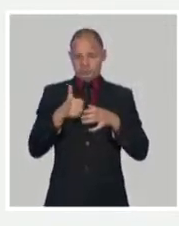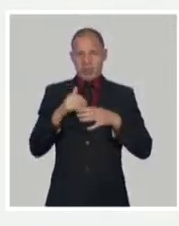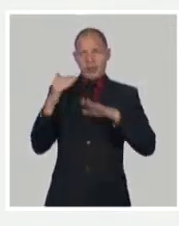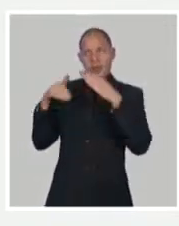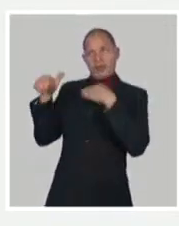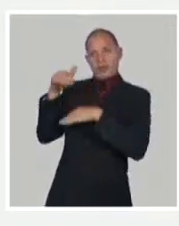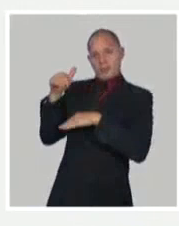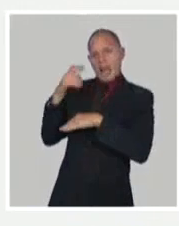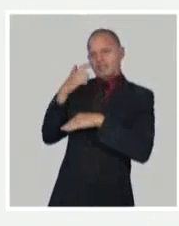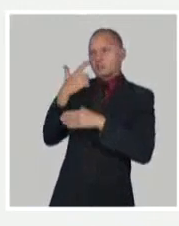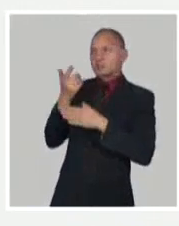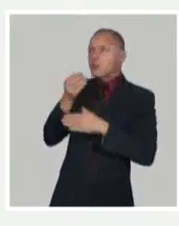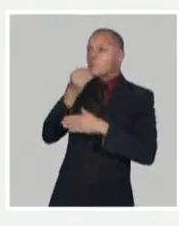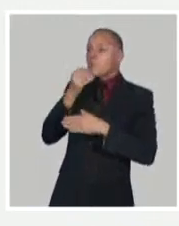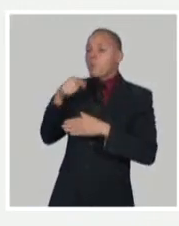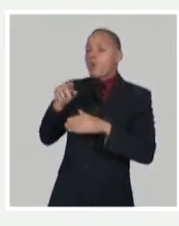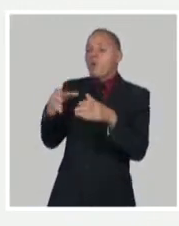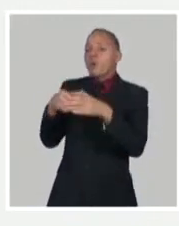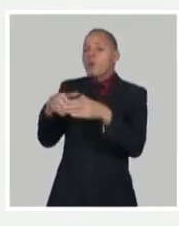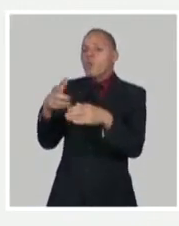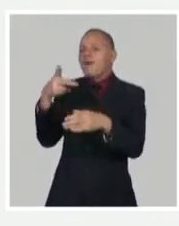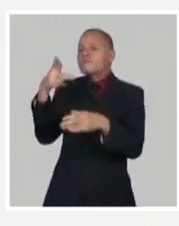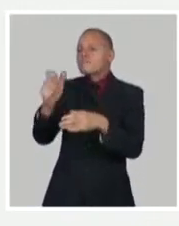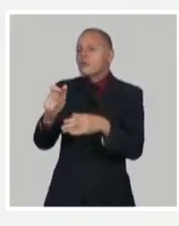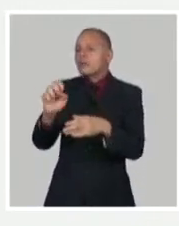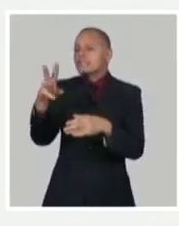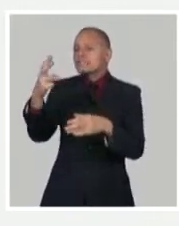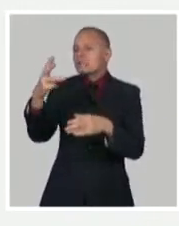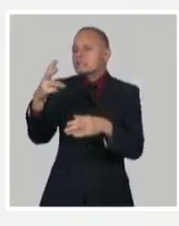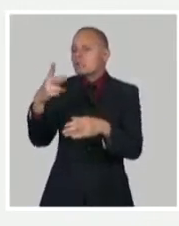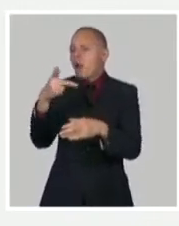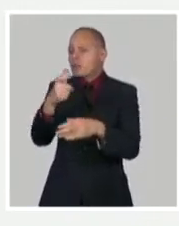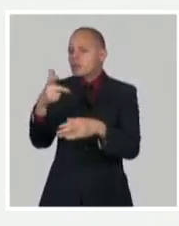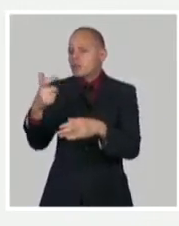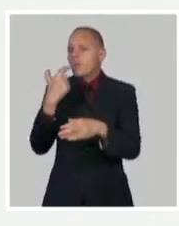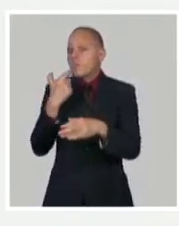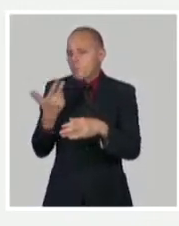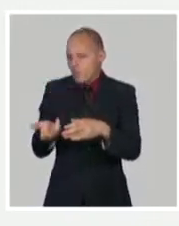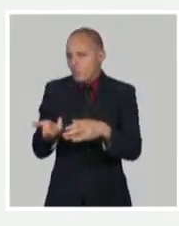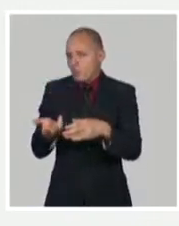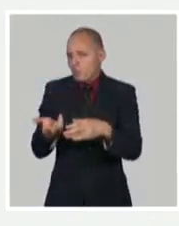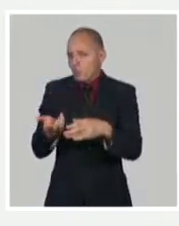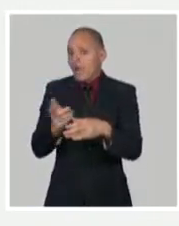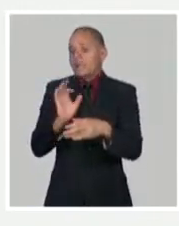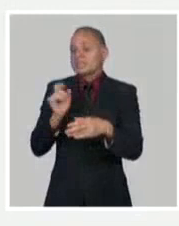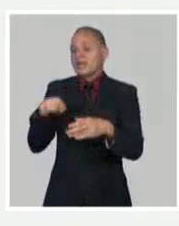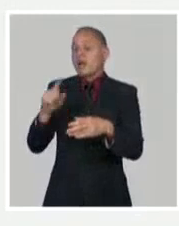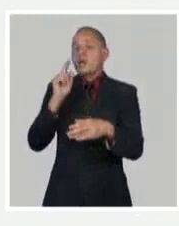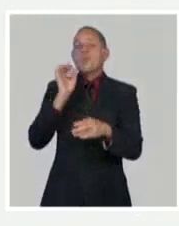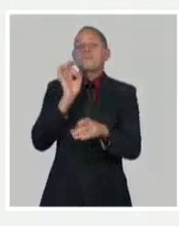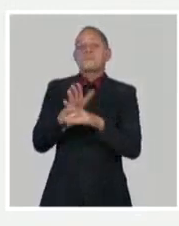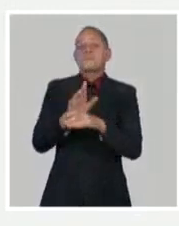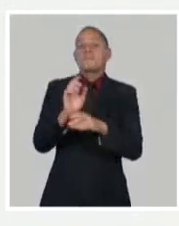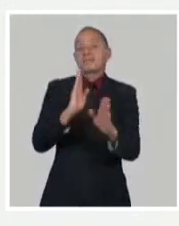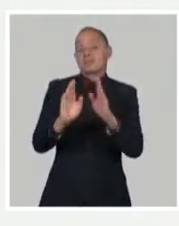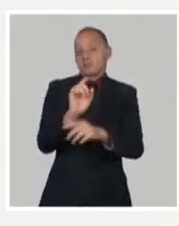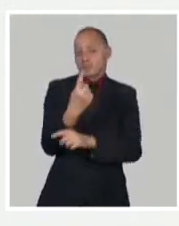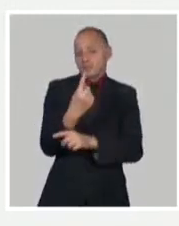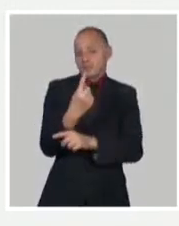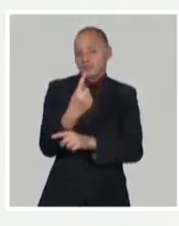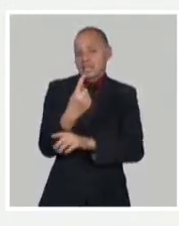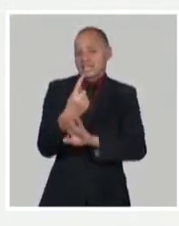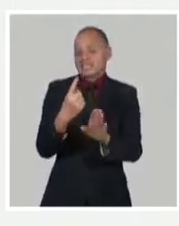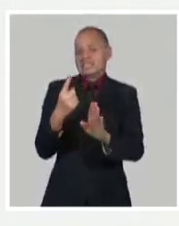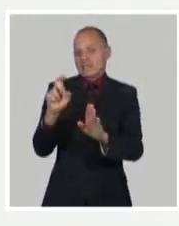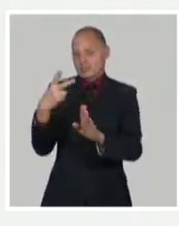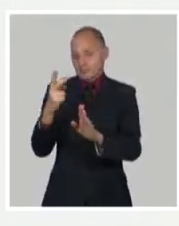regulatoria de aplicarle una tercera dosis a las personas que participaron en la fase 1. En este momento esa tercera